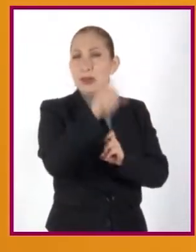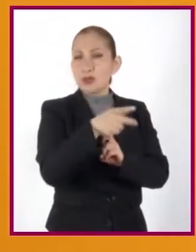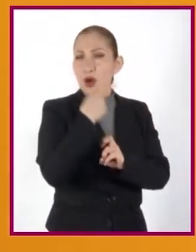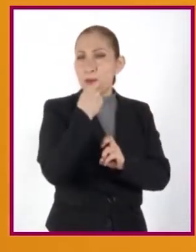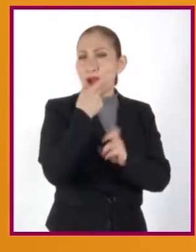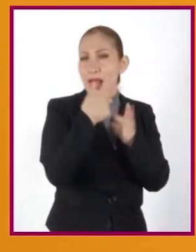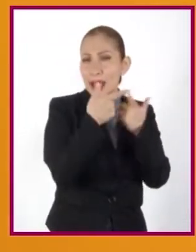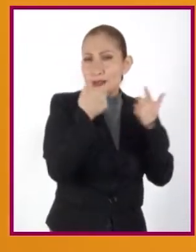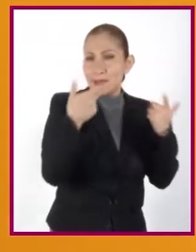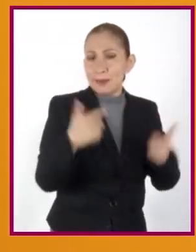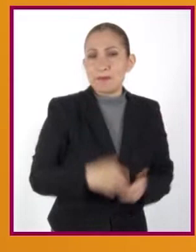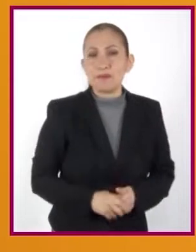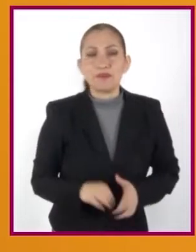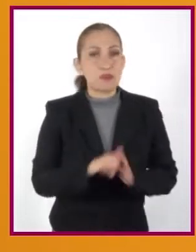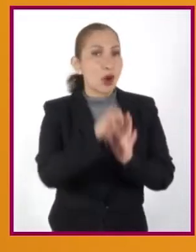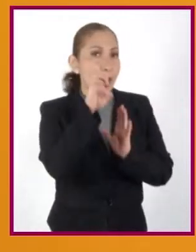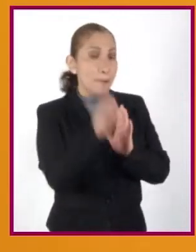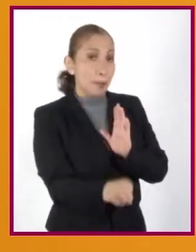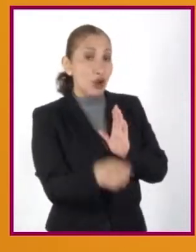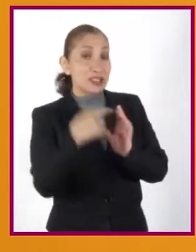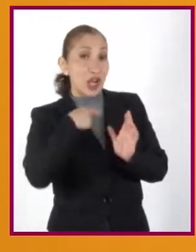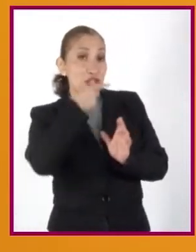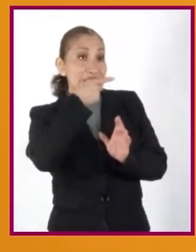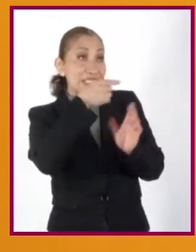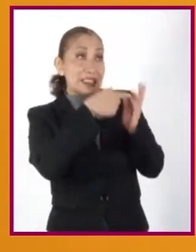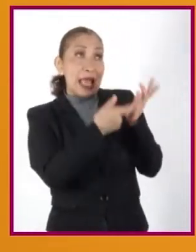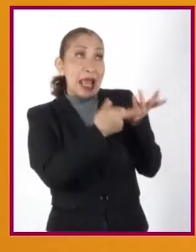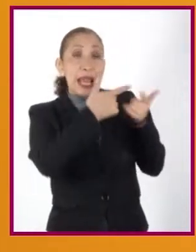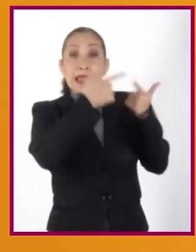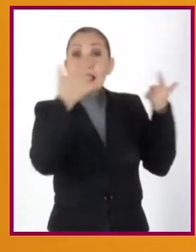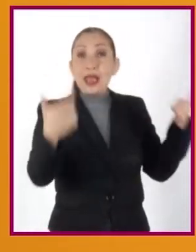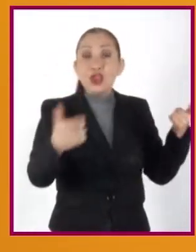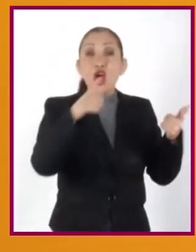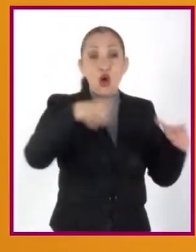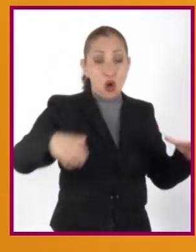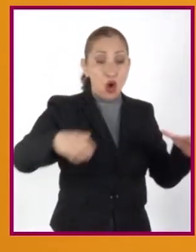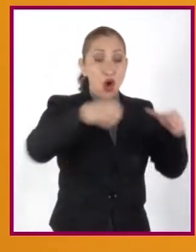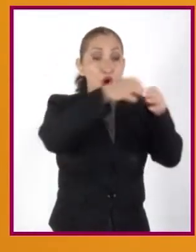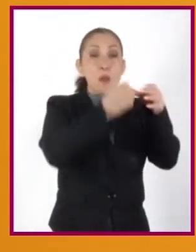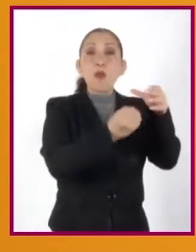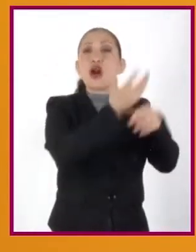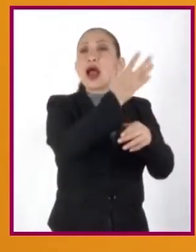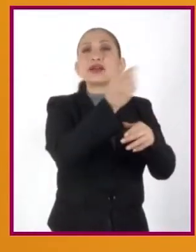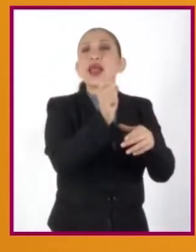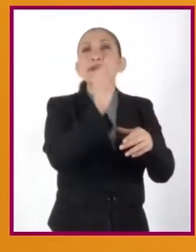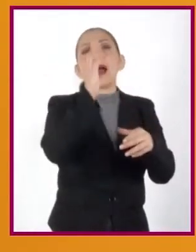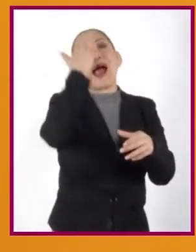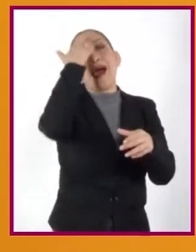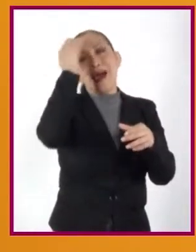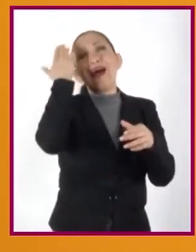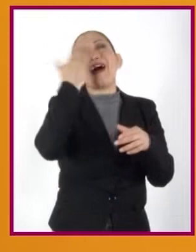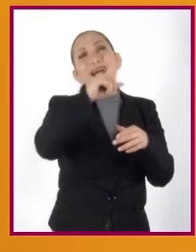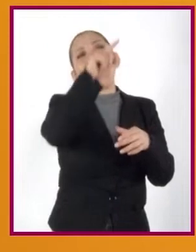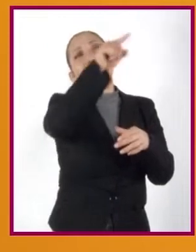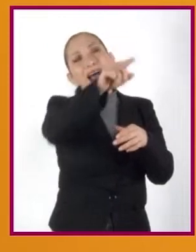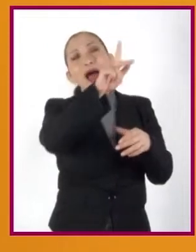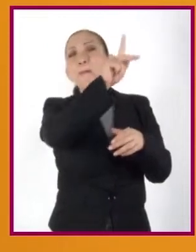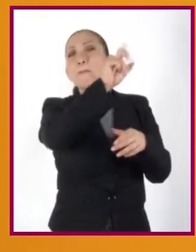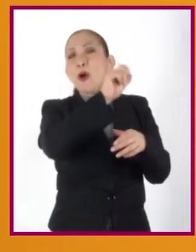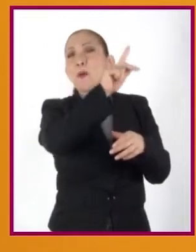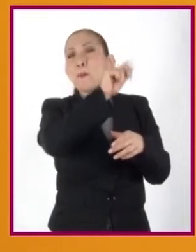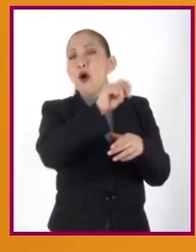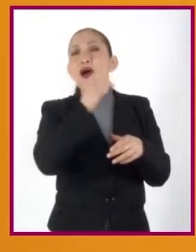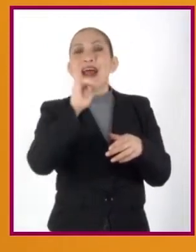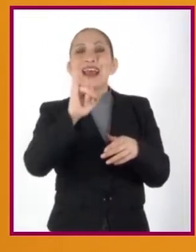tratar. Por ejemplo, si nos hablan sobre la leyenda de los volcanes, lo primero que se nos viene a la mente son el